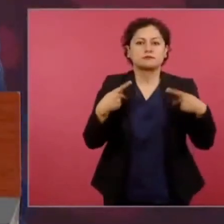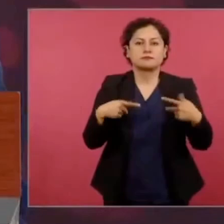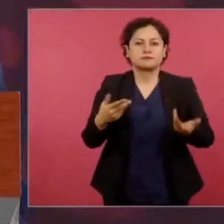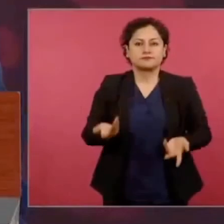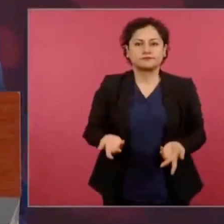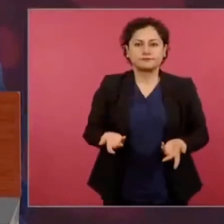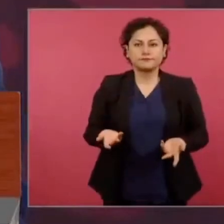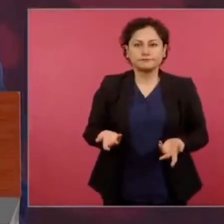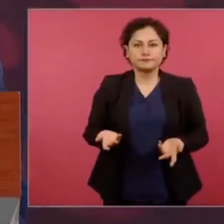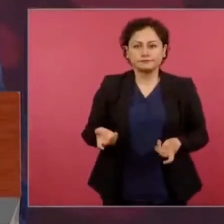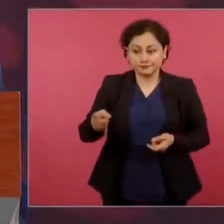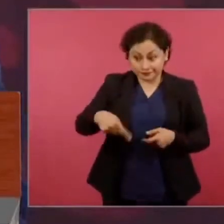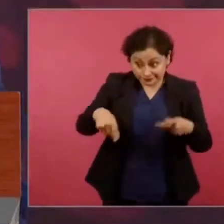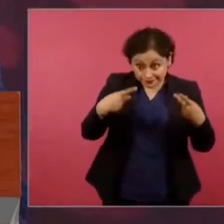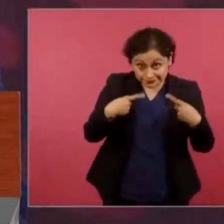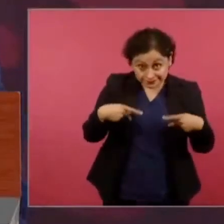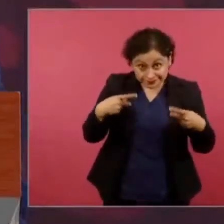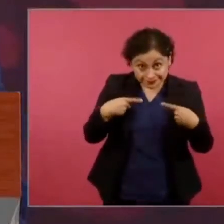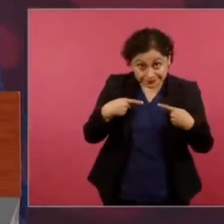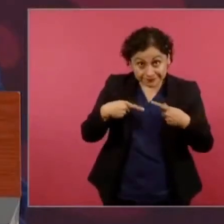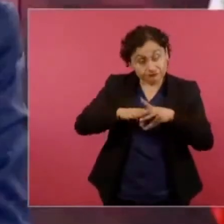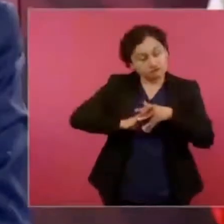de veracruzanos.